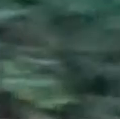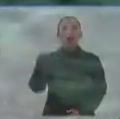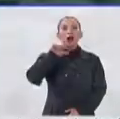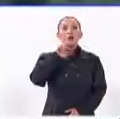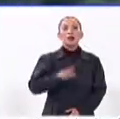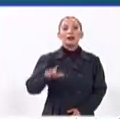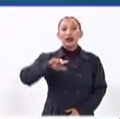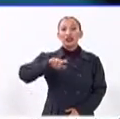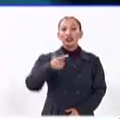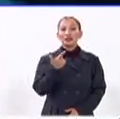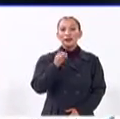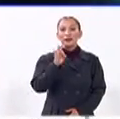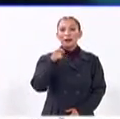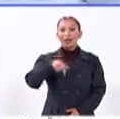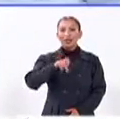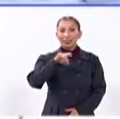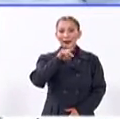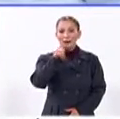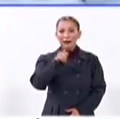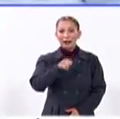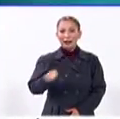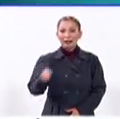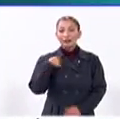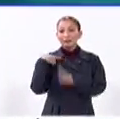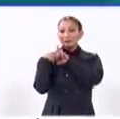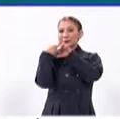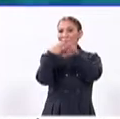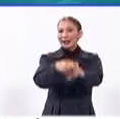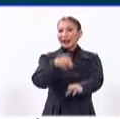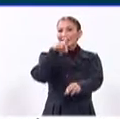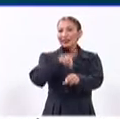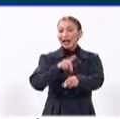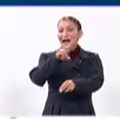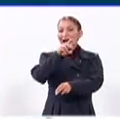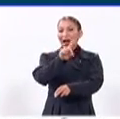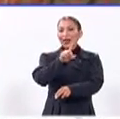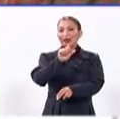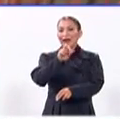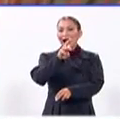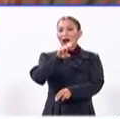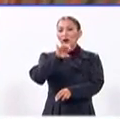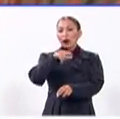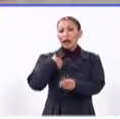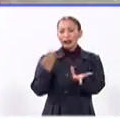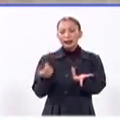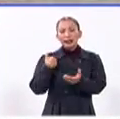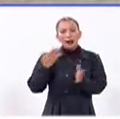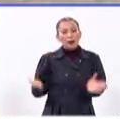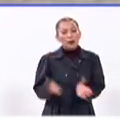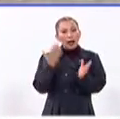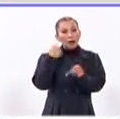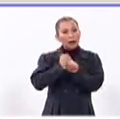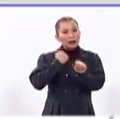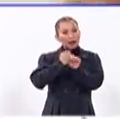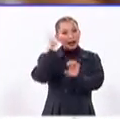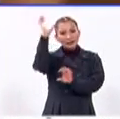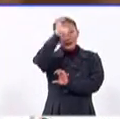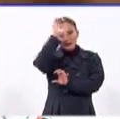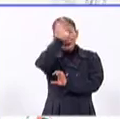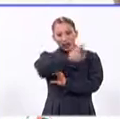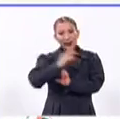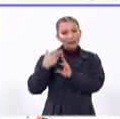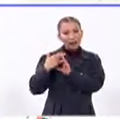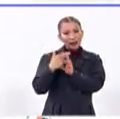Hoy martes 12 de febrero en Interfaz conmemoramos el Día de Darwin, celebración que busca promover la práctica de la ciencia